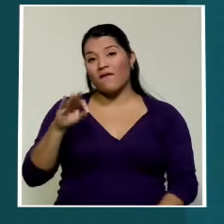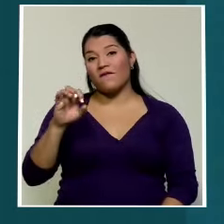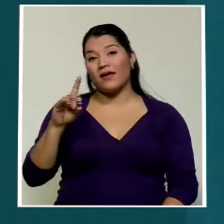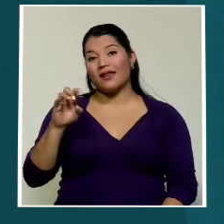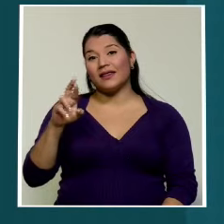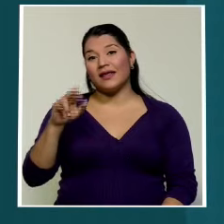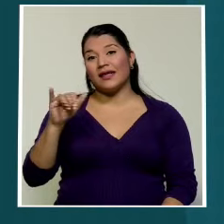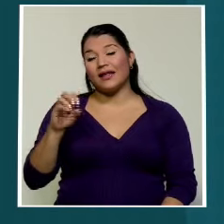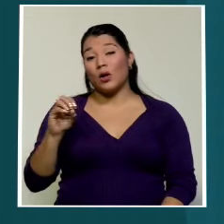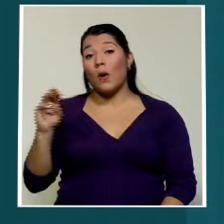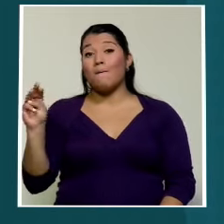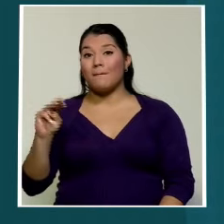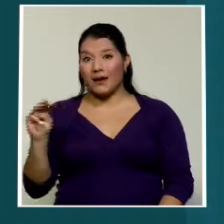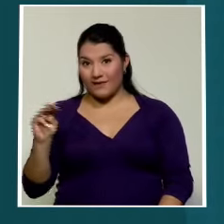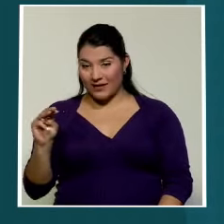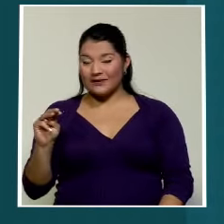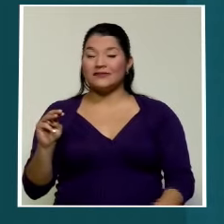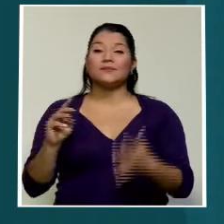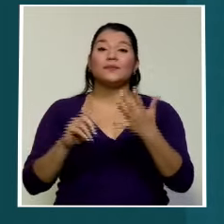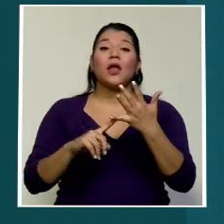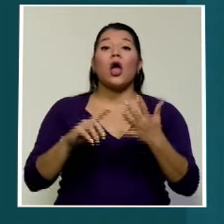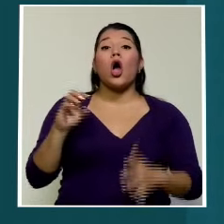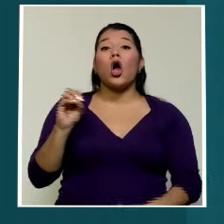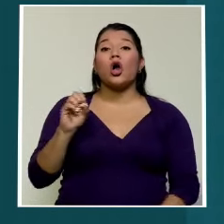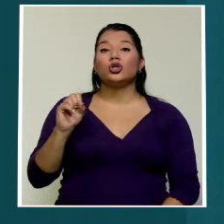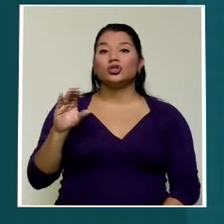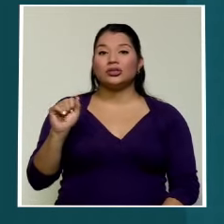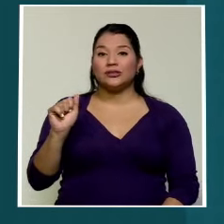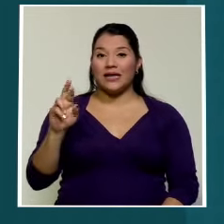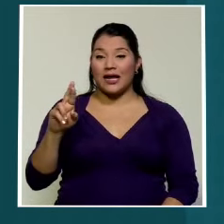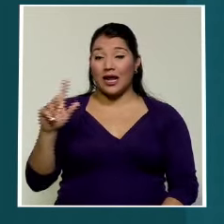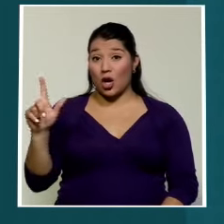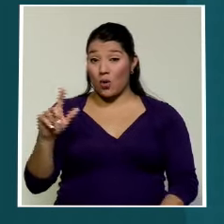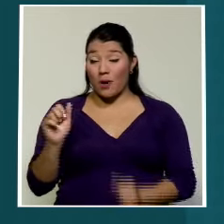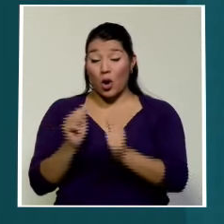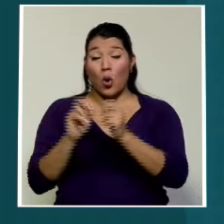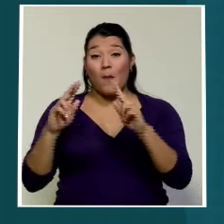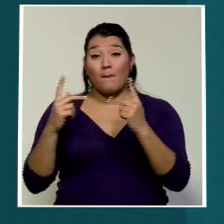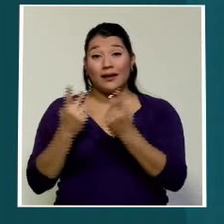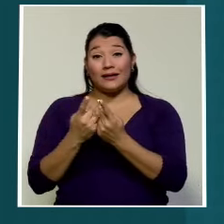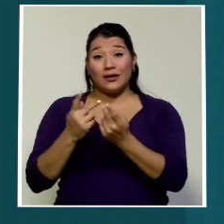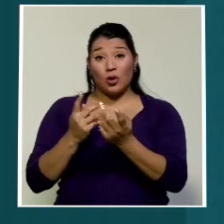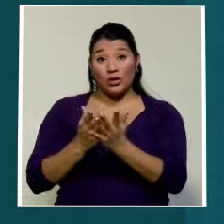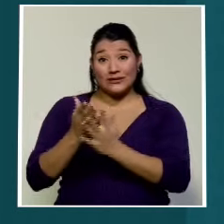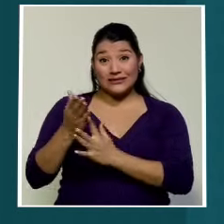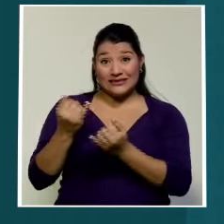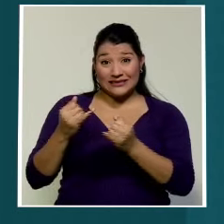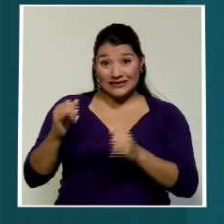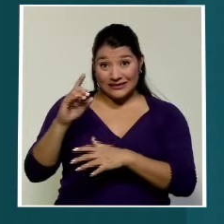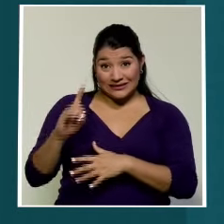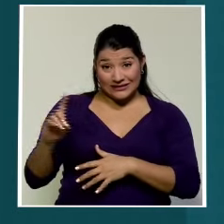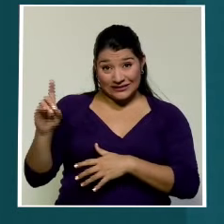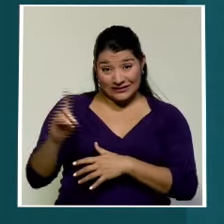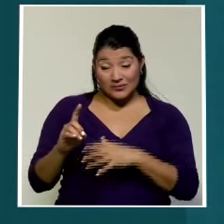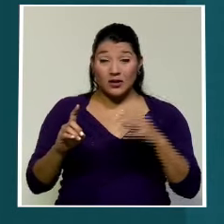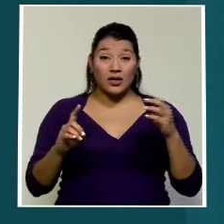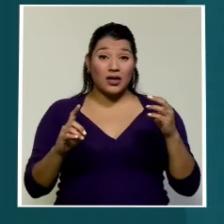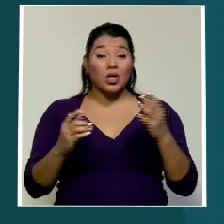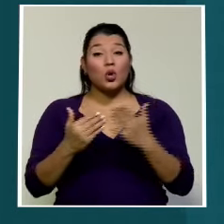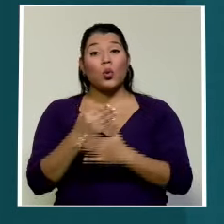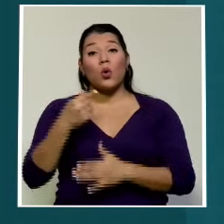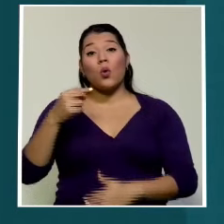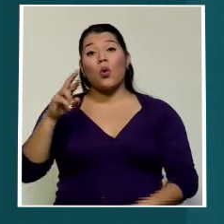particularidad que veremos más adelante, Oscar López con el partido Accesibilidad Sin Exclusión. Una de las caras nuevas es